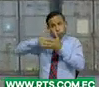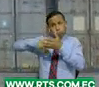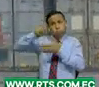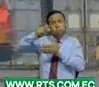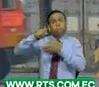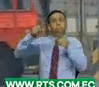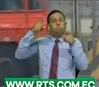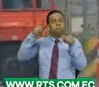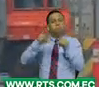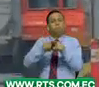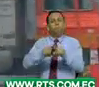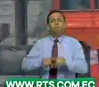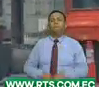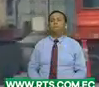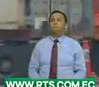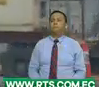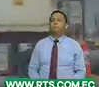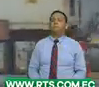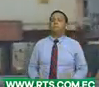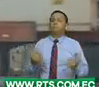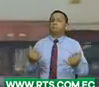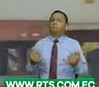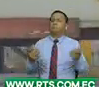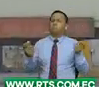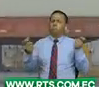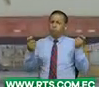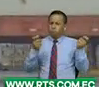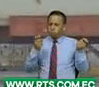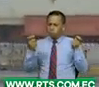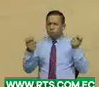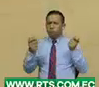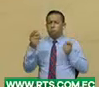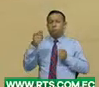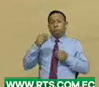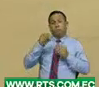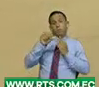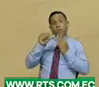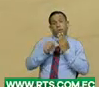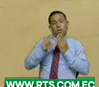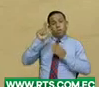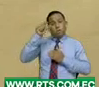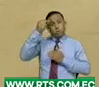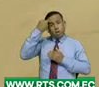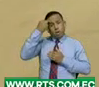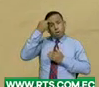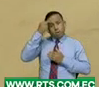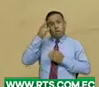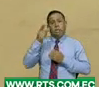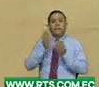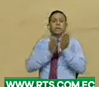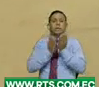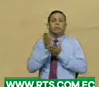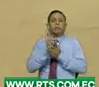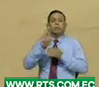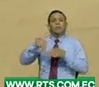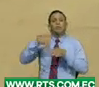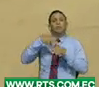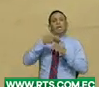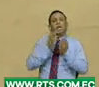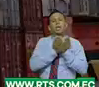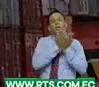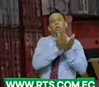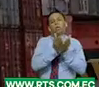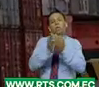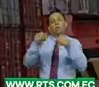se trata de una regulación conjunta entre el ministerio de gobierno y el servicio nacional de aduana del ecuador